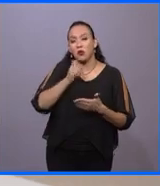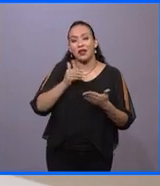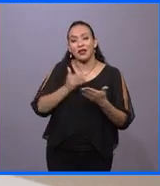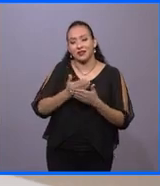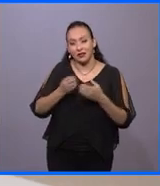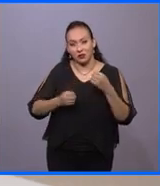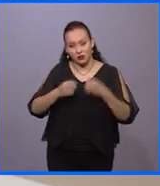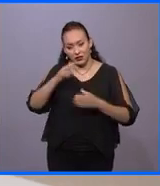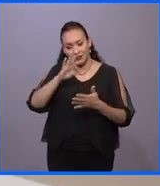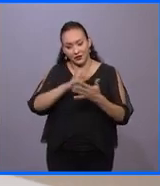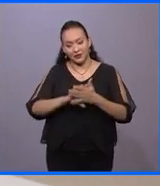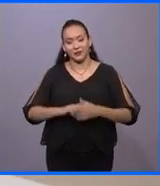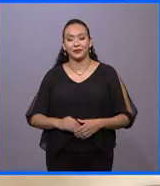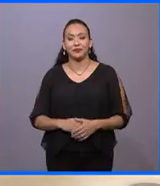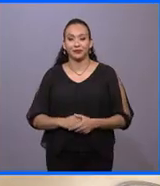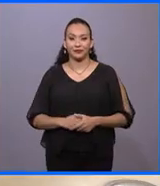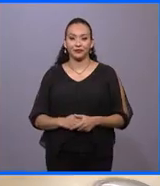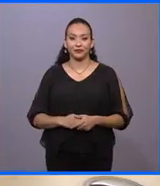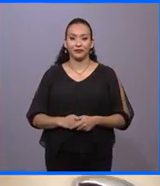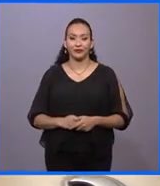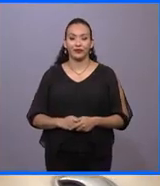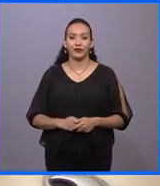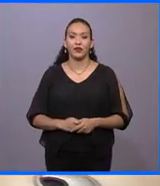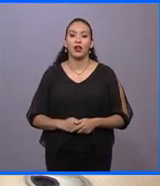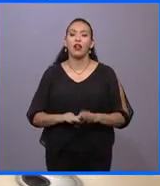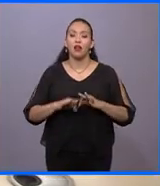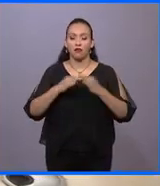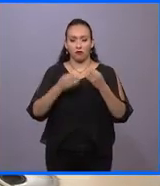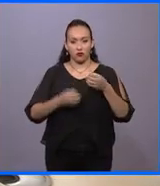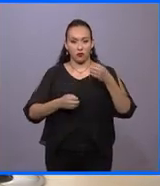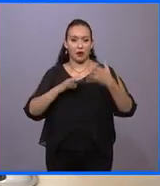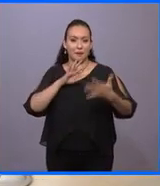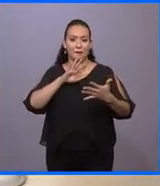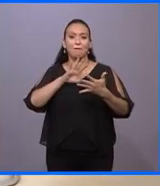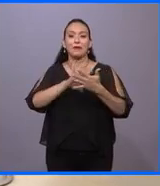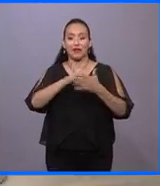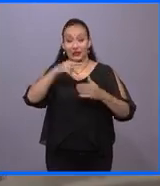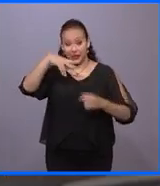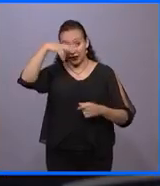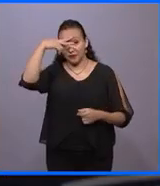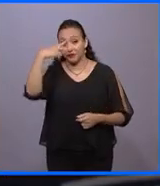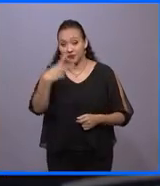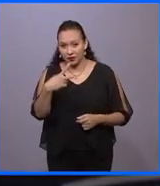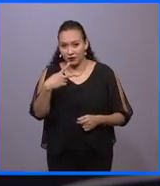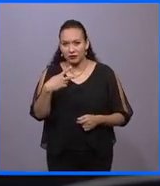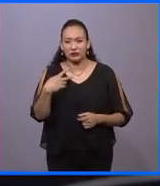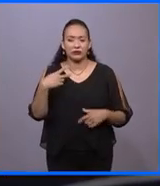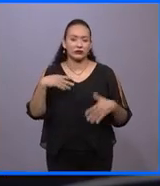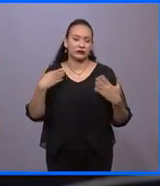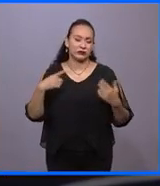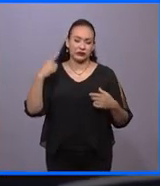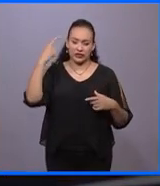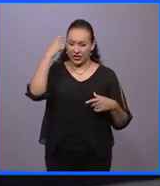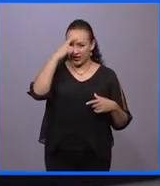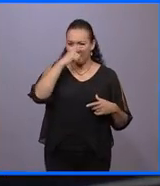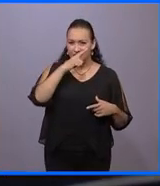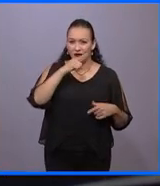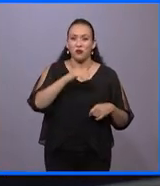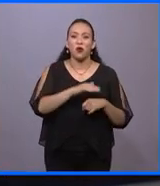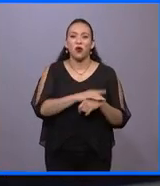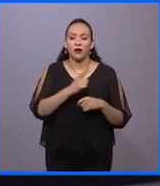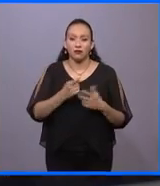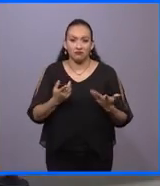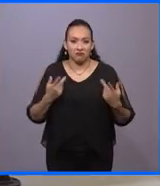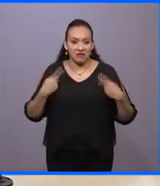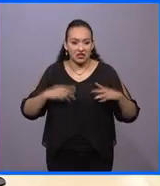de justicia penal. El sistema penal acusatorio en México enfrenta desafíos importantes por la falta